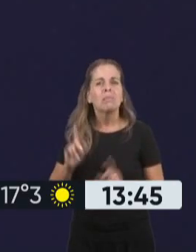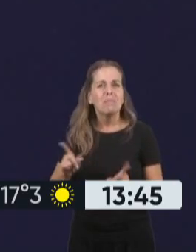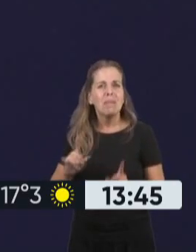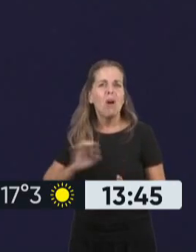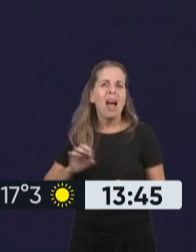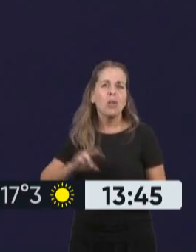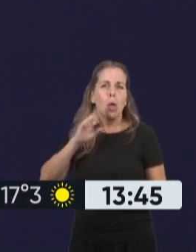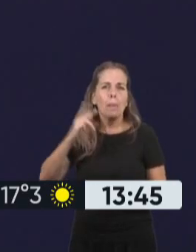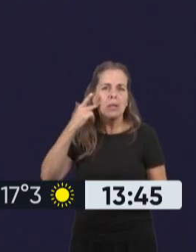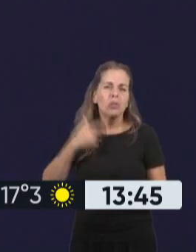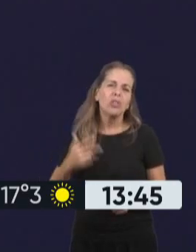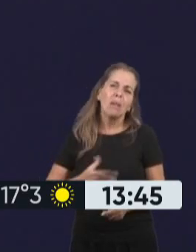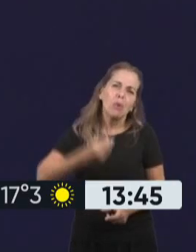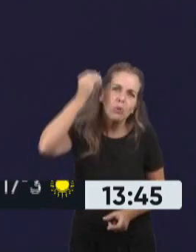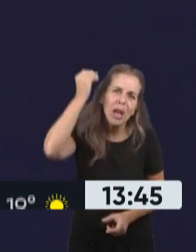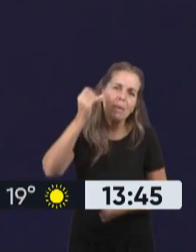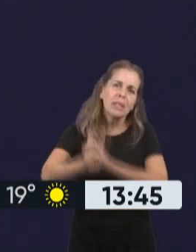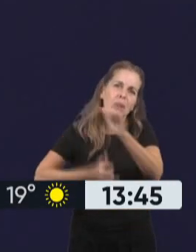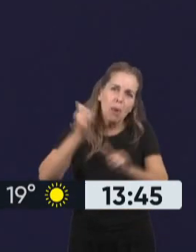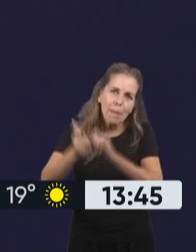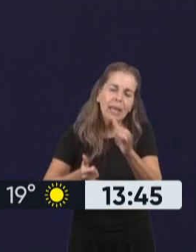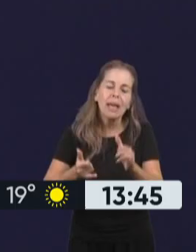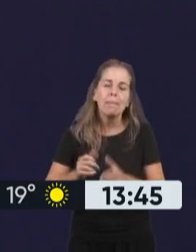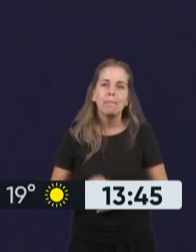explicado mucho, yo incluso cuando tenía mis participaciones en la tele,